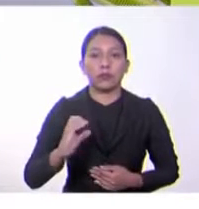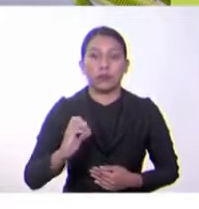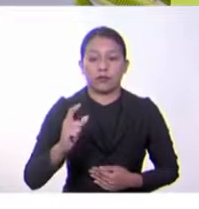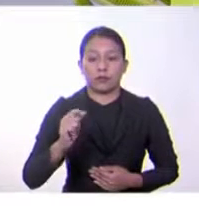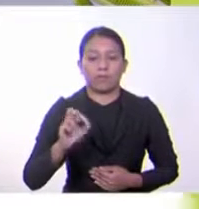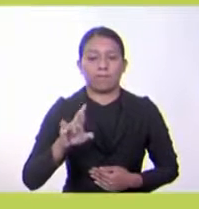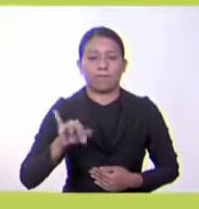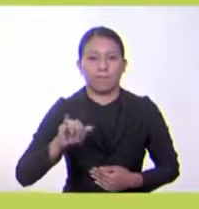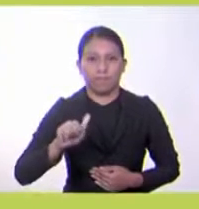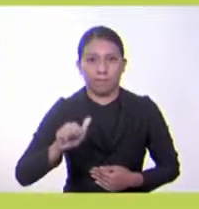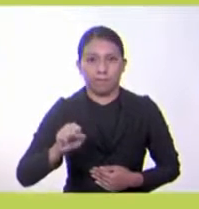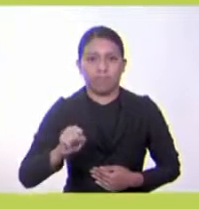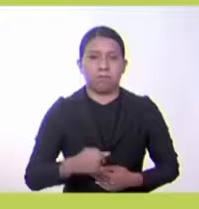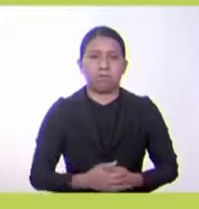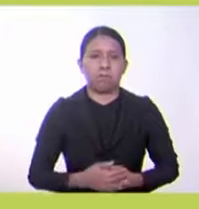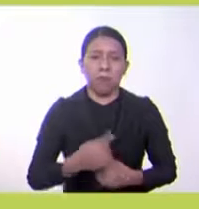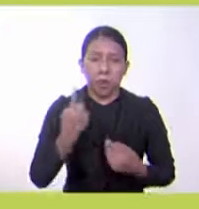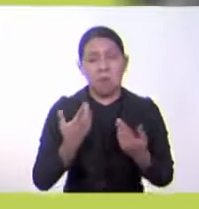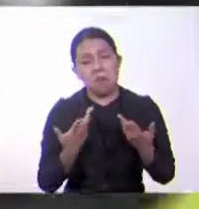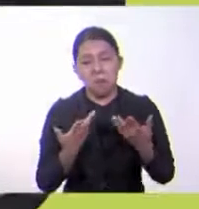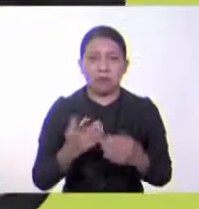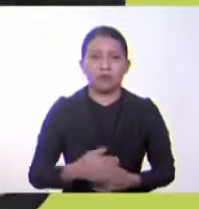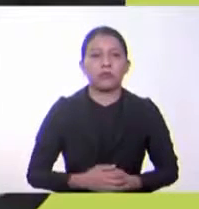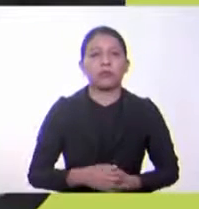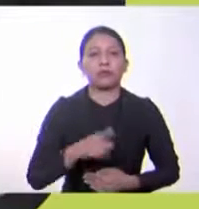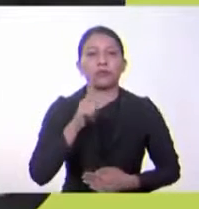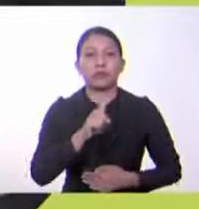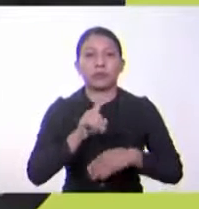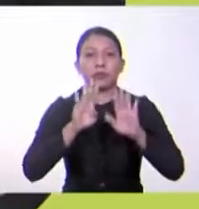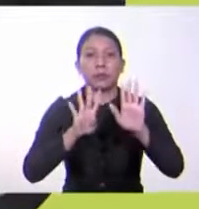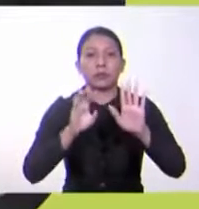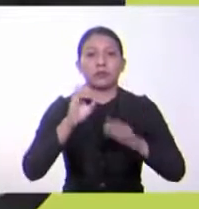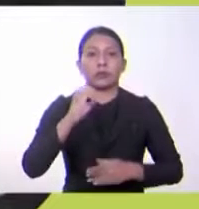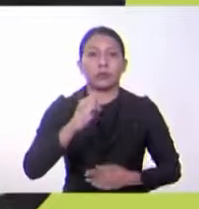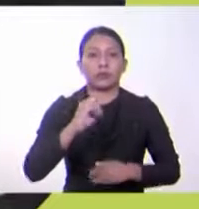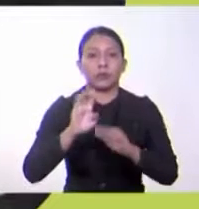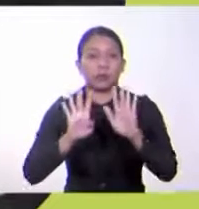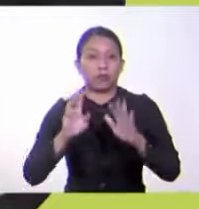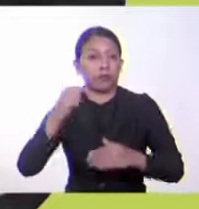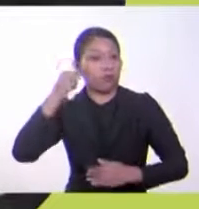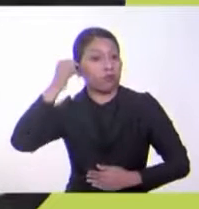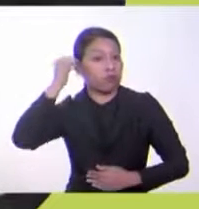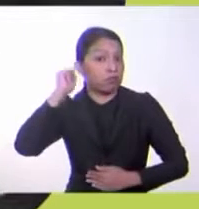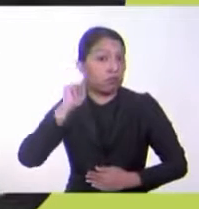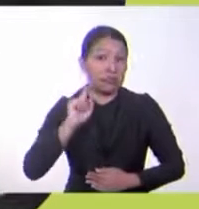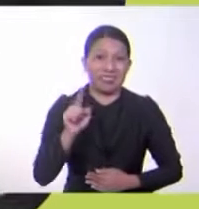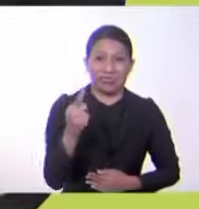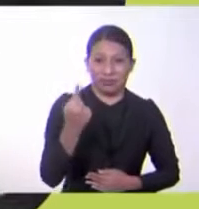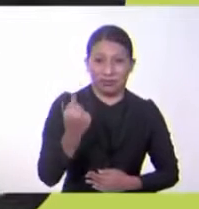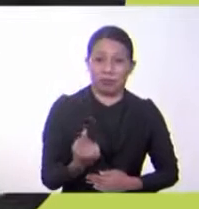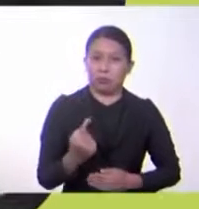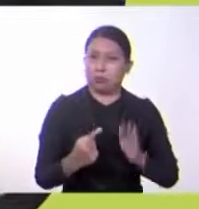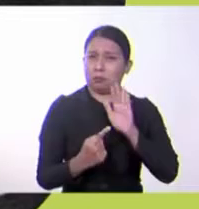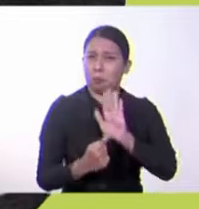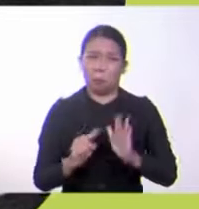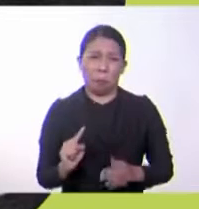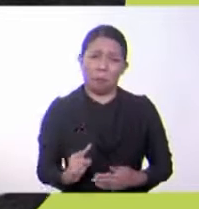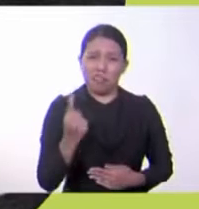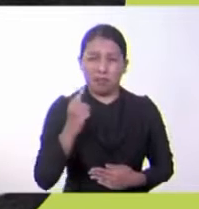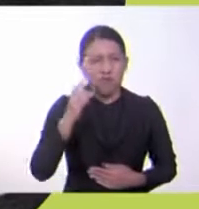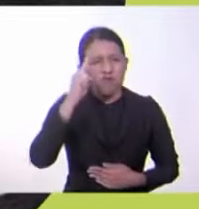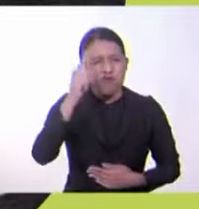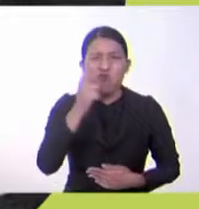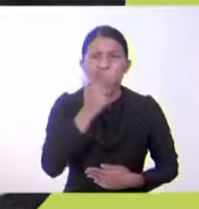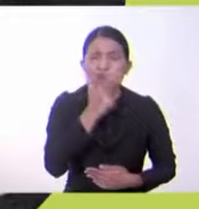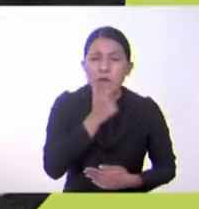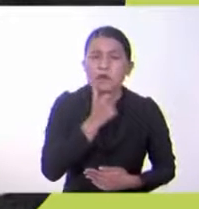de relevancia. En 1909, Konstantin Merezkovsky presentó la primera hipótesis donde sostenía que